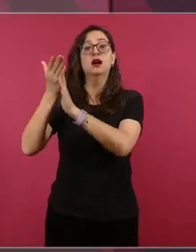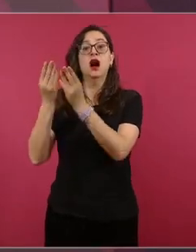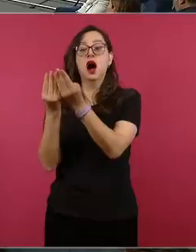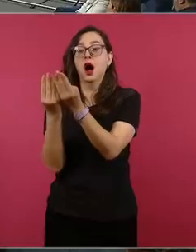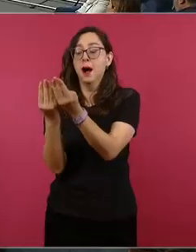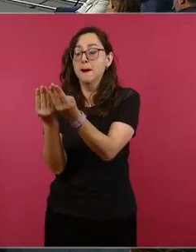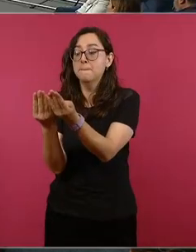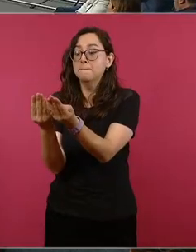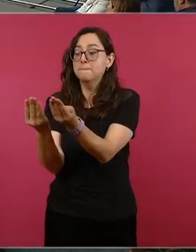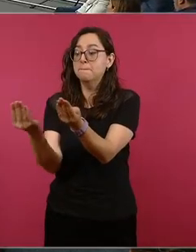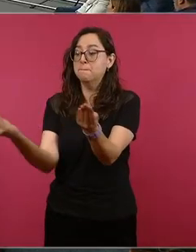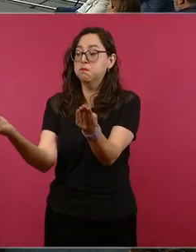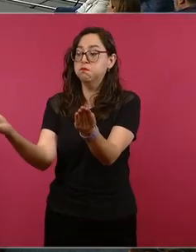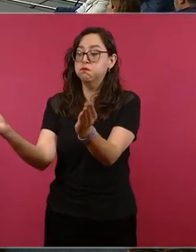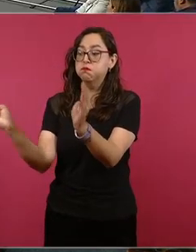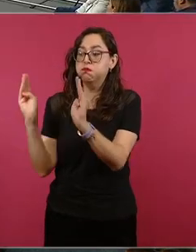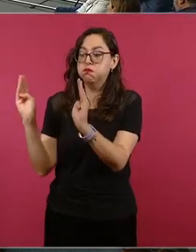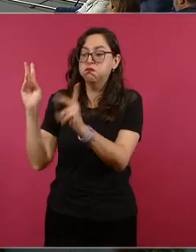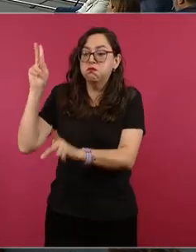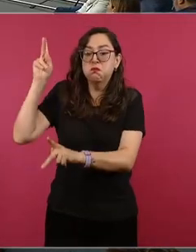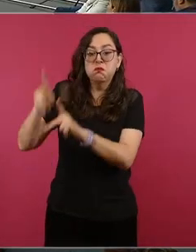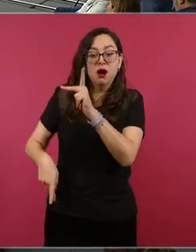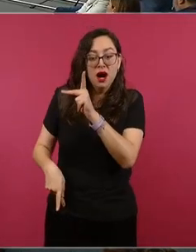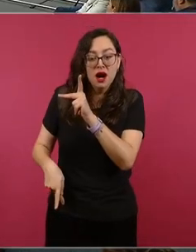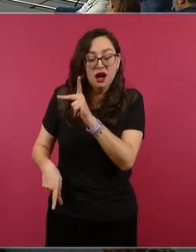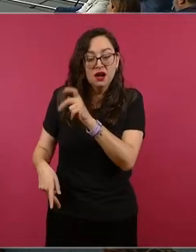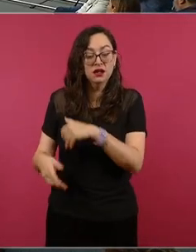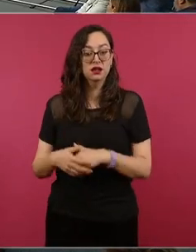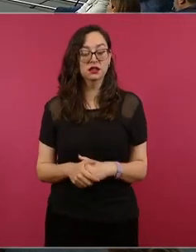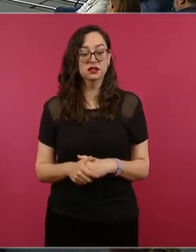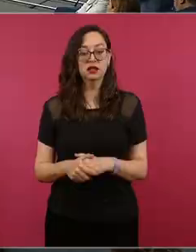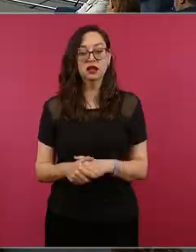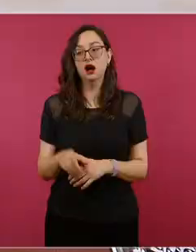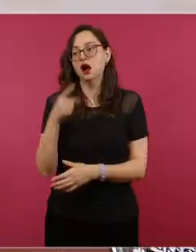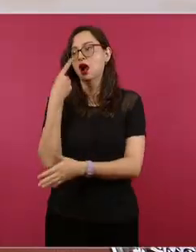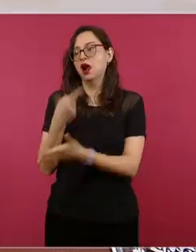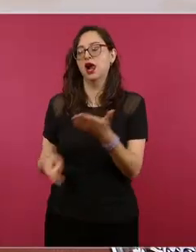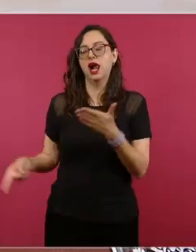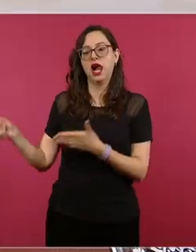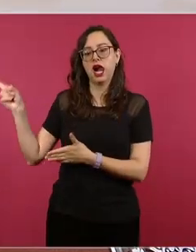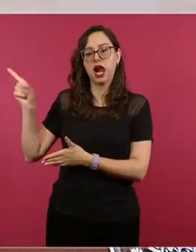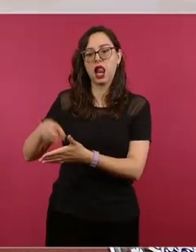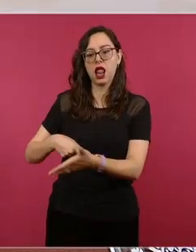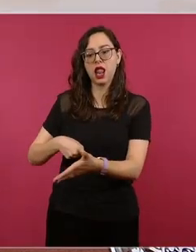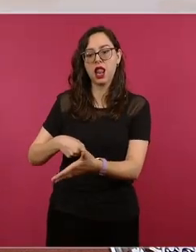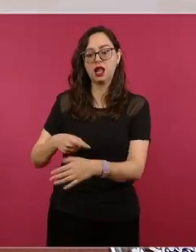la barda, ni siquiera completa, y la cancelaron.